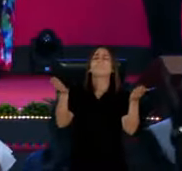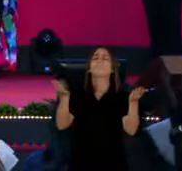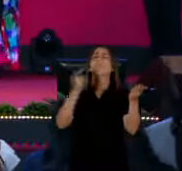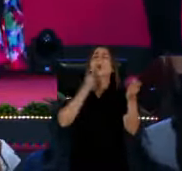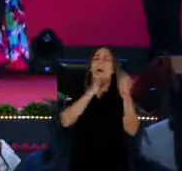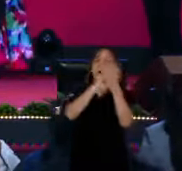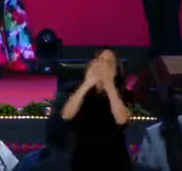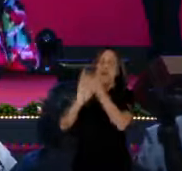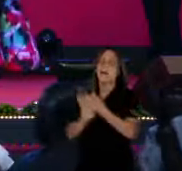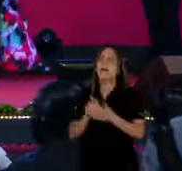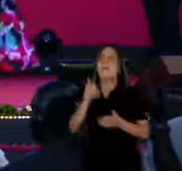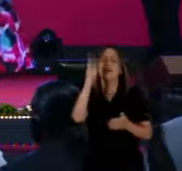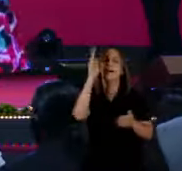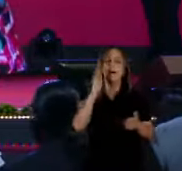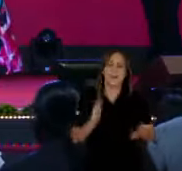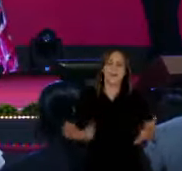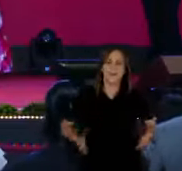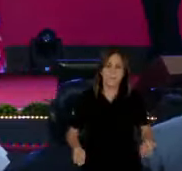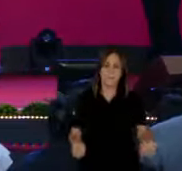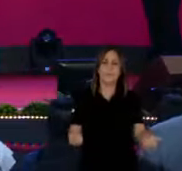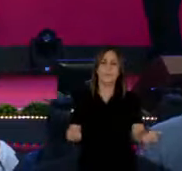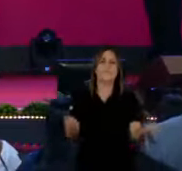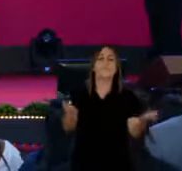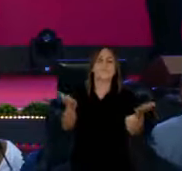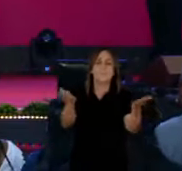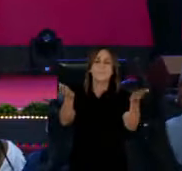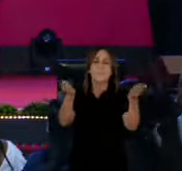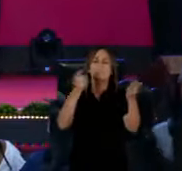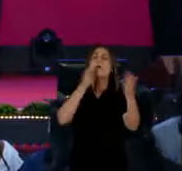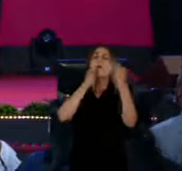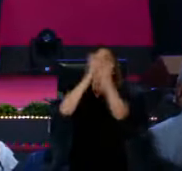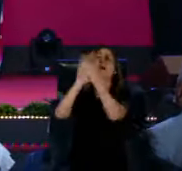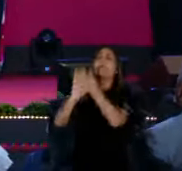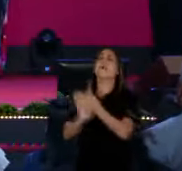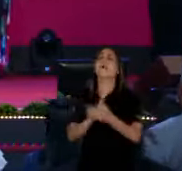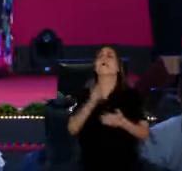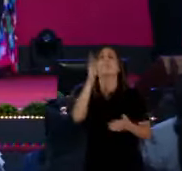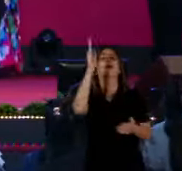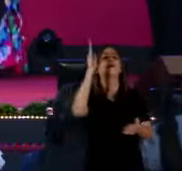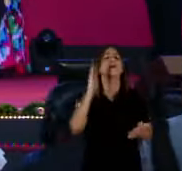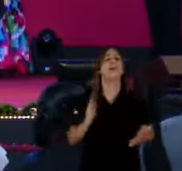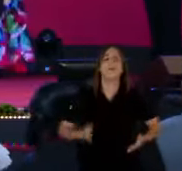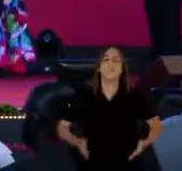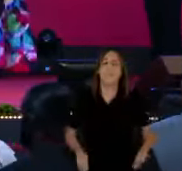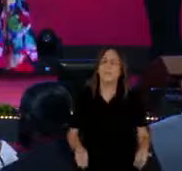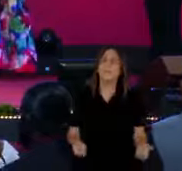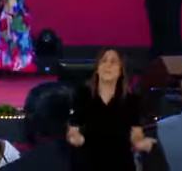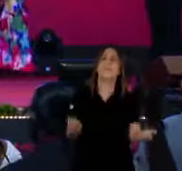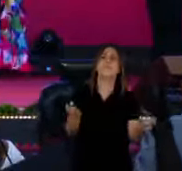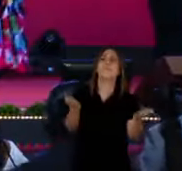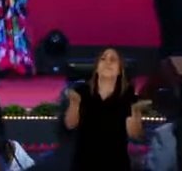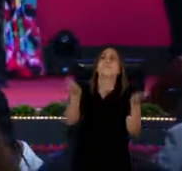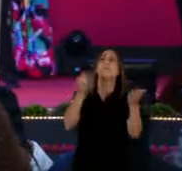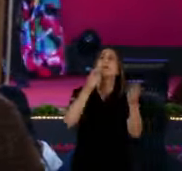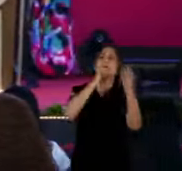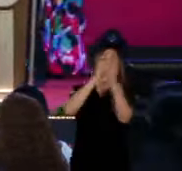Dios, alaba a Dios, alaba a